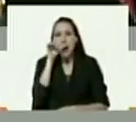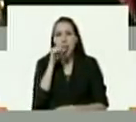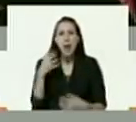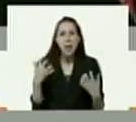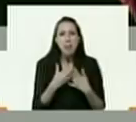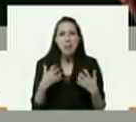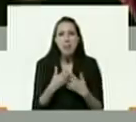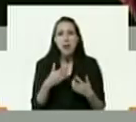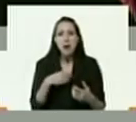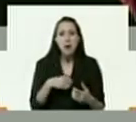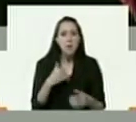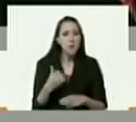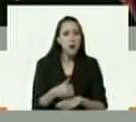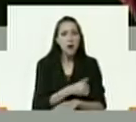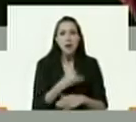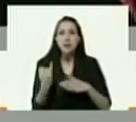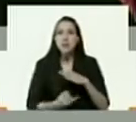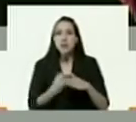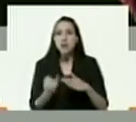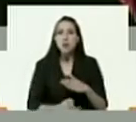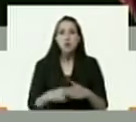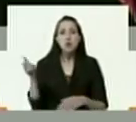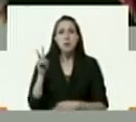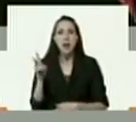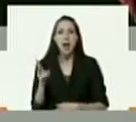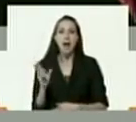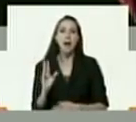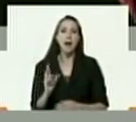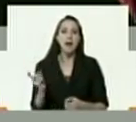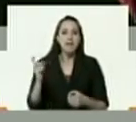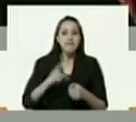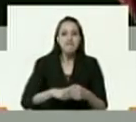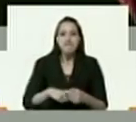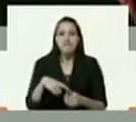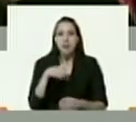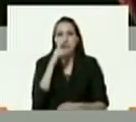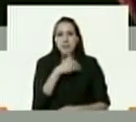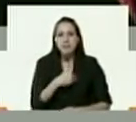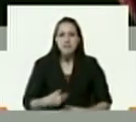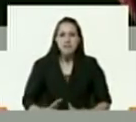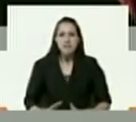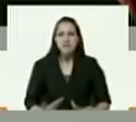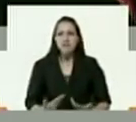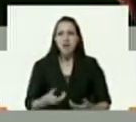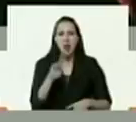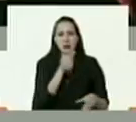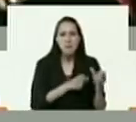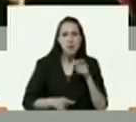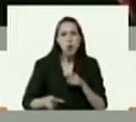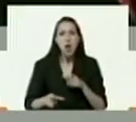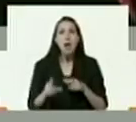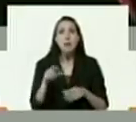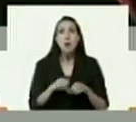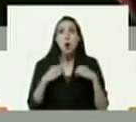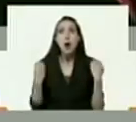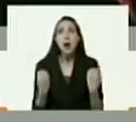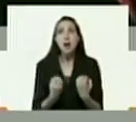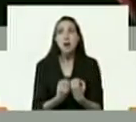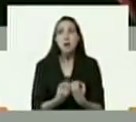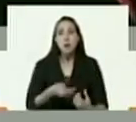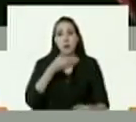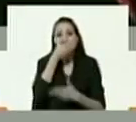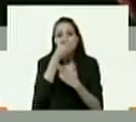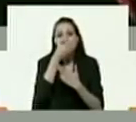con instituciones venezolanas, sí, con el presidente de la Asamblea Nacional, sí, con los golpistas, sí, con la organización criminal de este